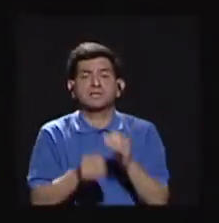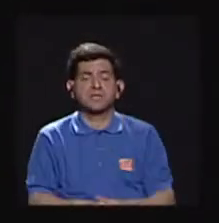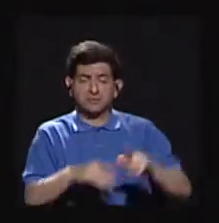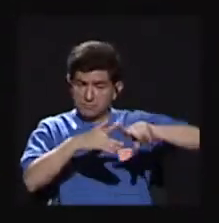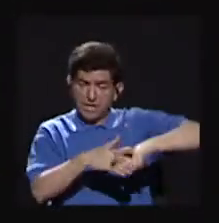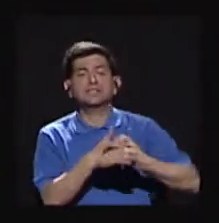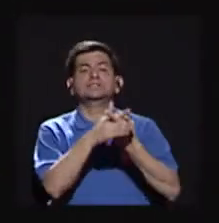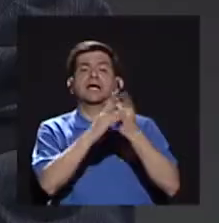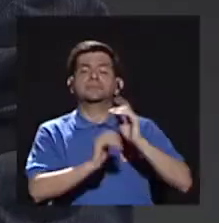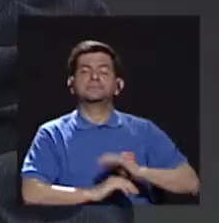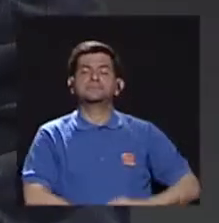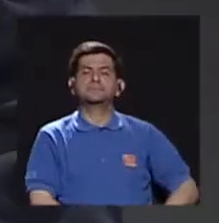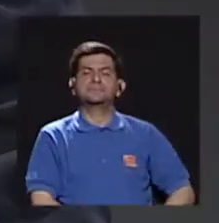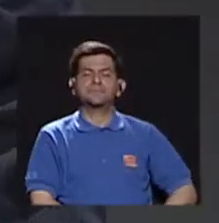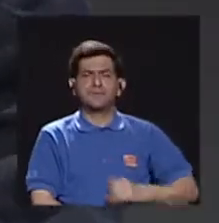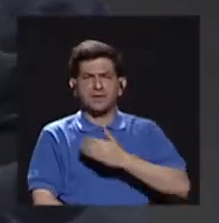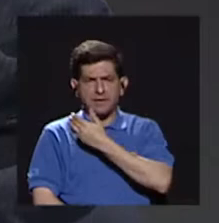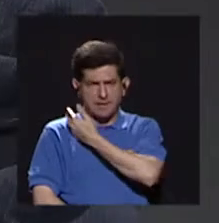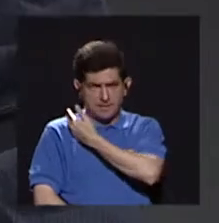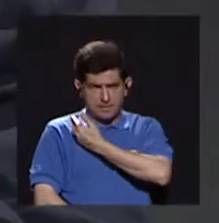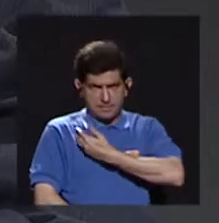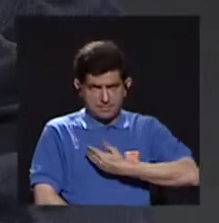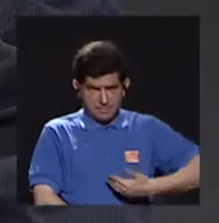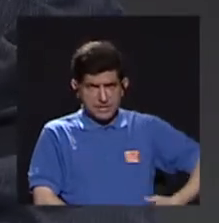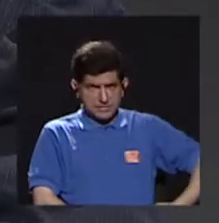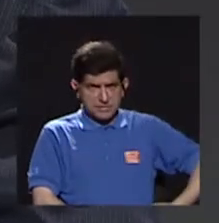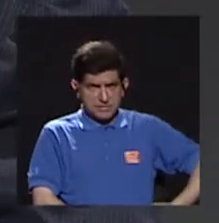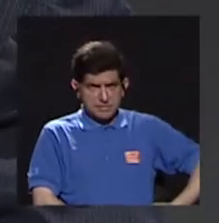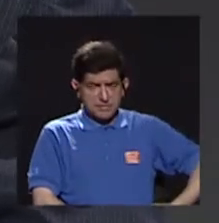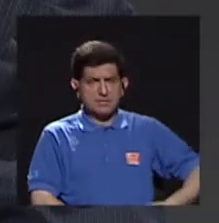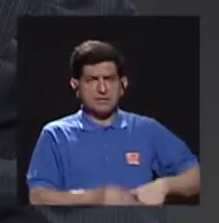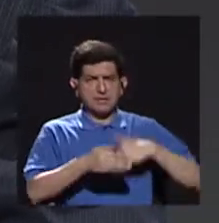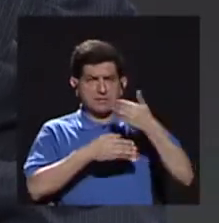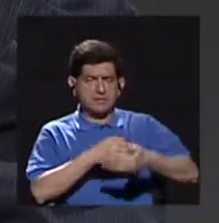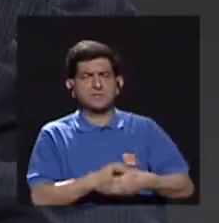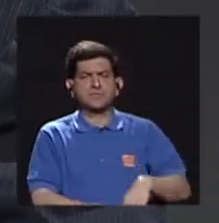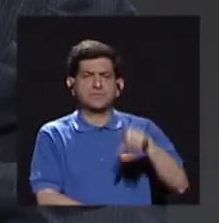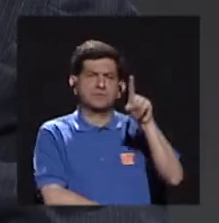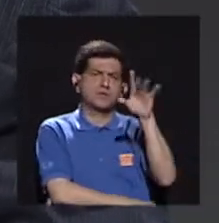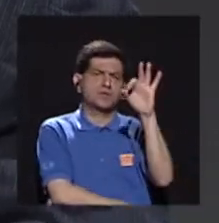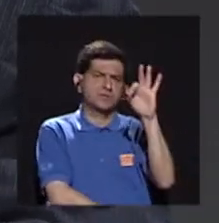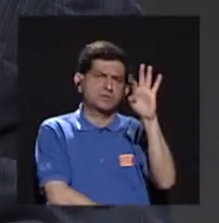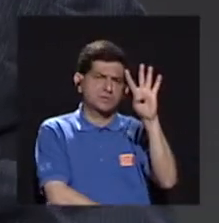reserva presidente después del 48